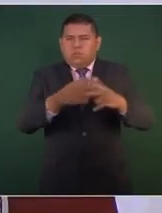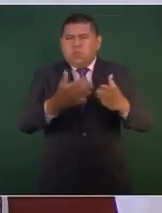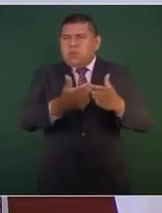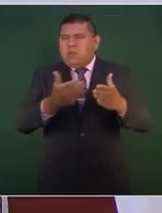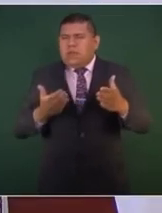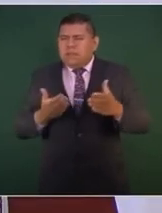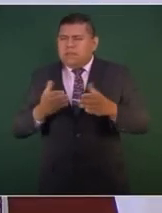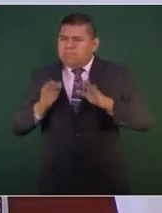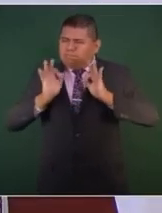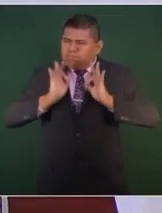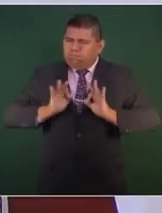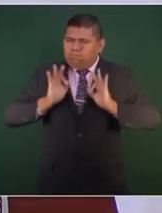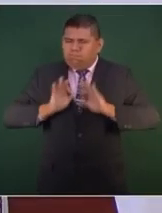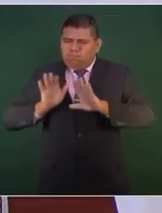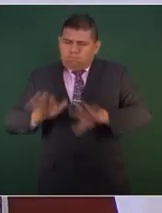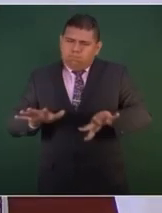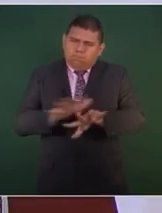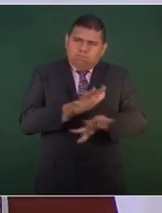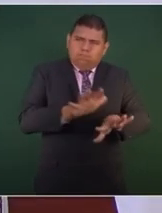que no siguiera